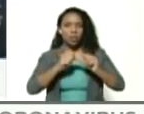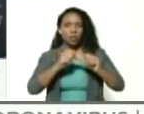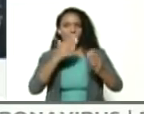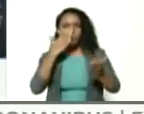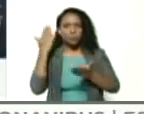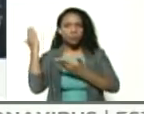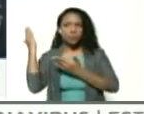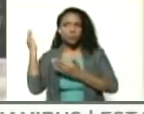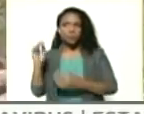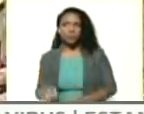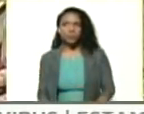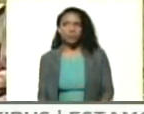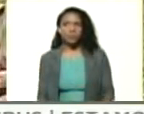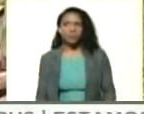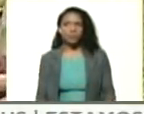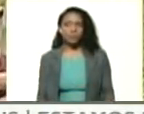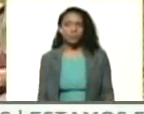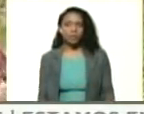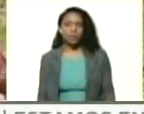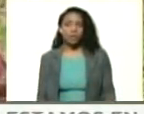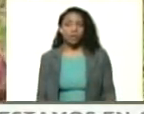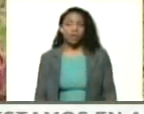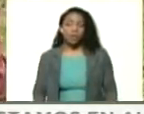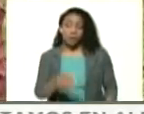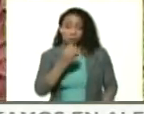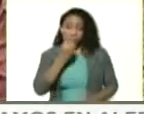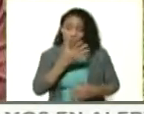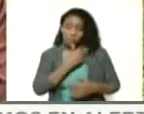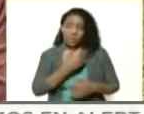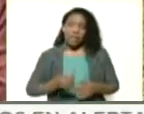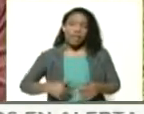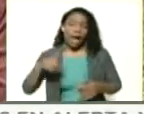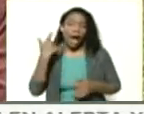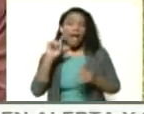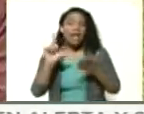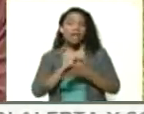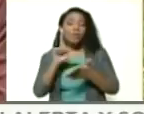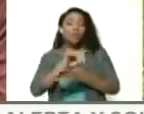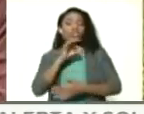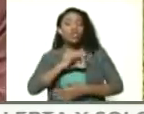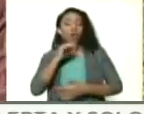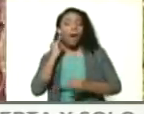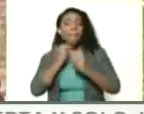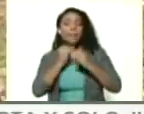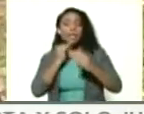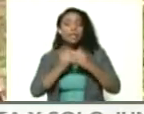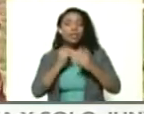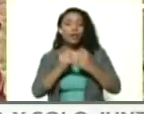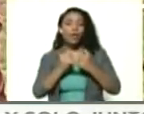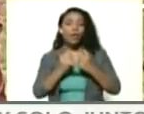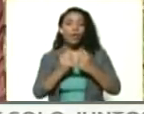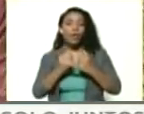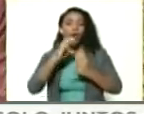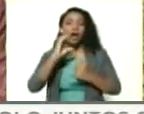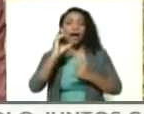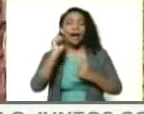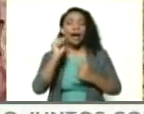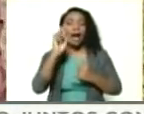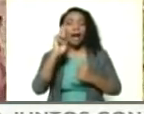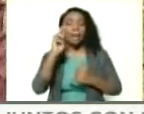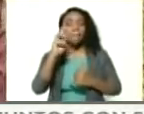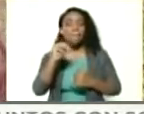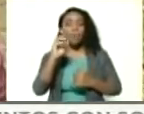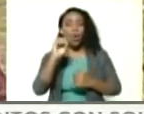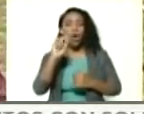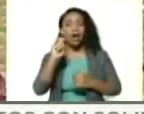Villegas. Bueno, presidente, aquí hay un libro de un señor que es apellido Carmona también, Carmona Borjas,